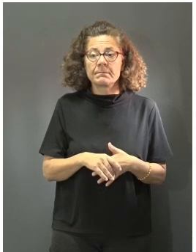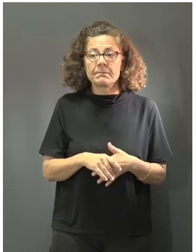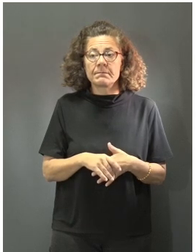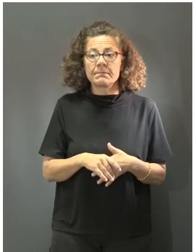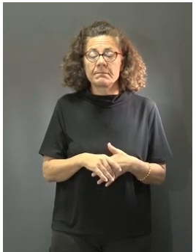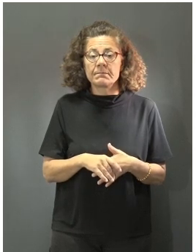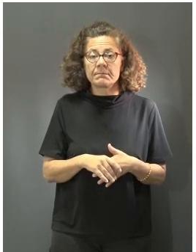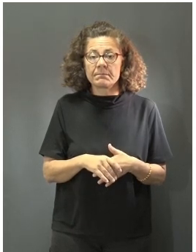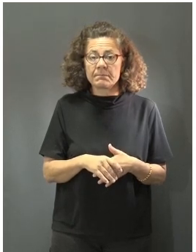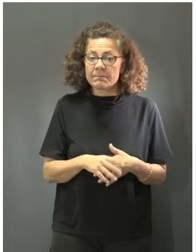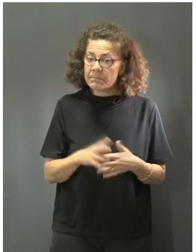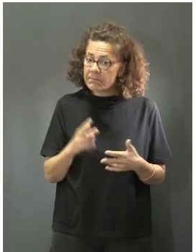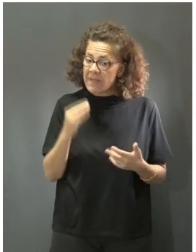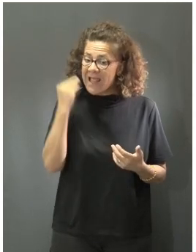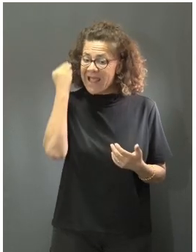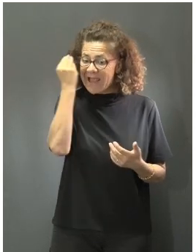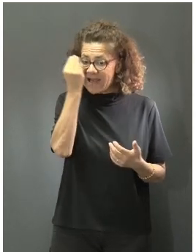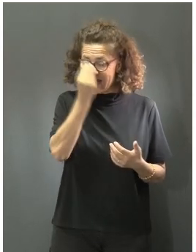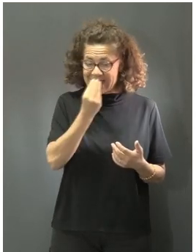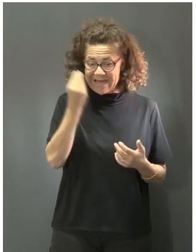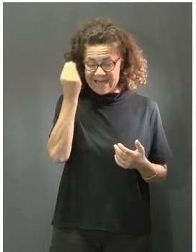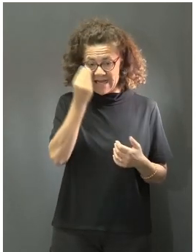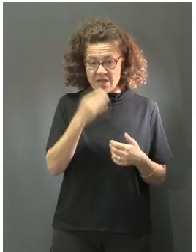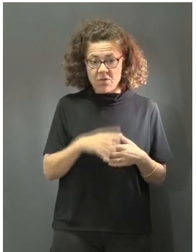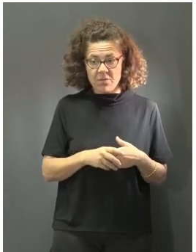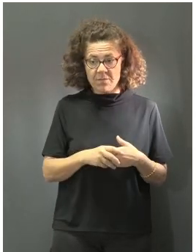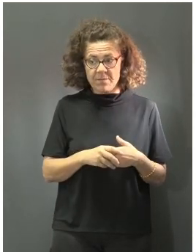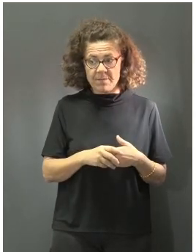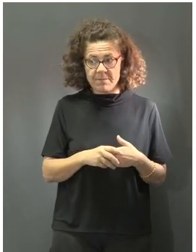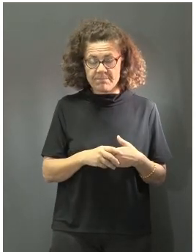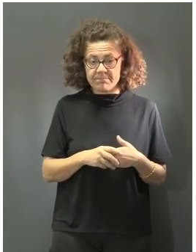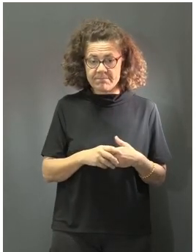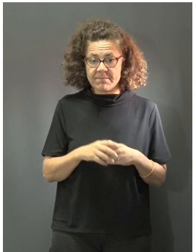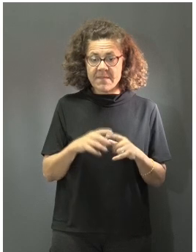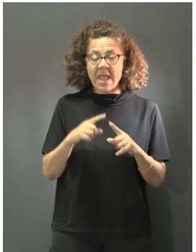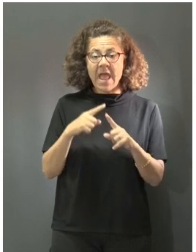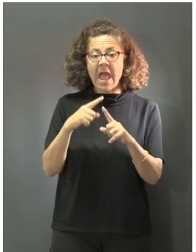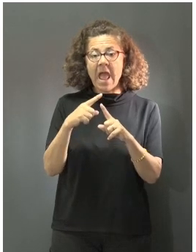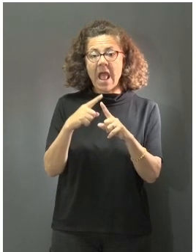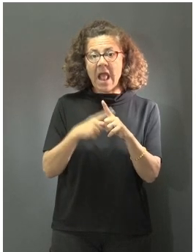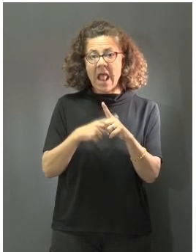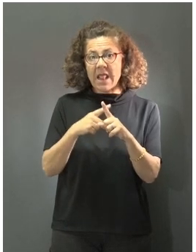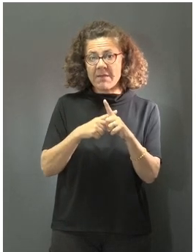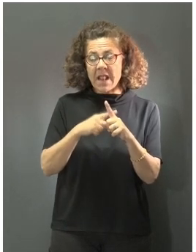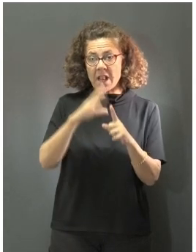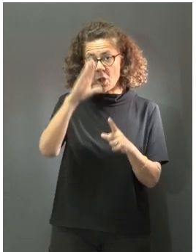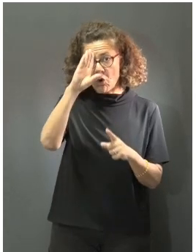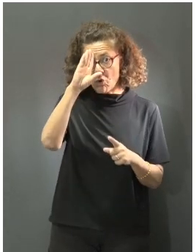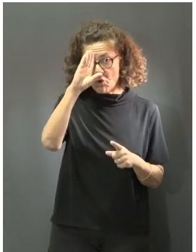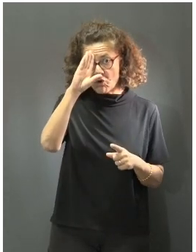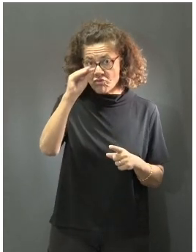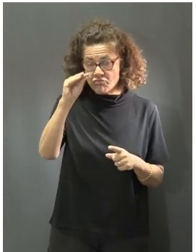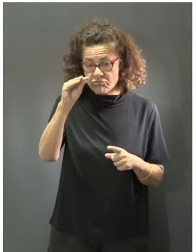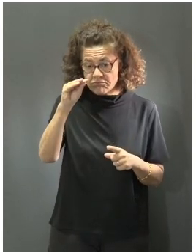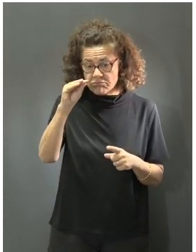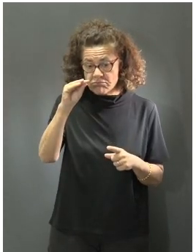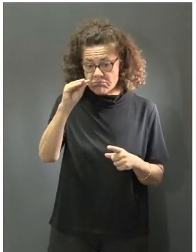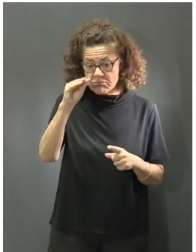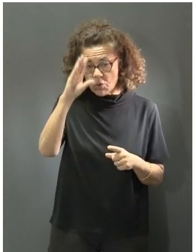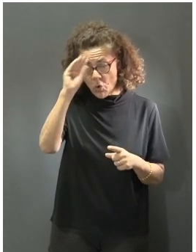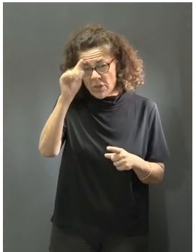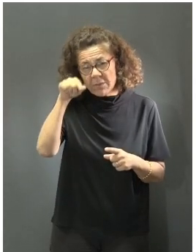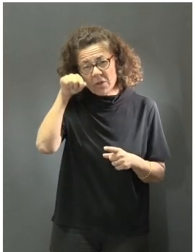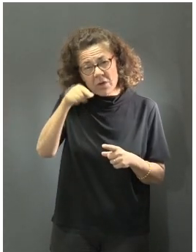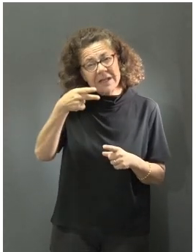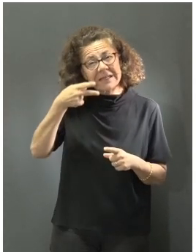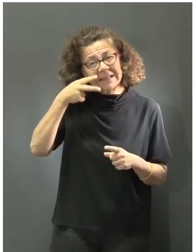o sea, creo que a nivel de conocimiento, el conocimiento experto va